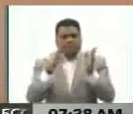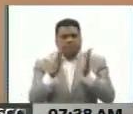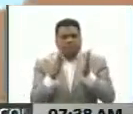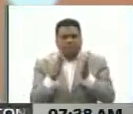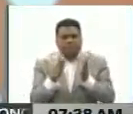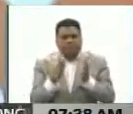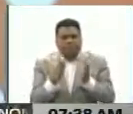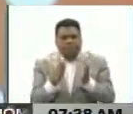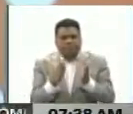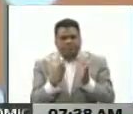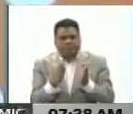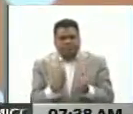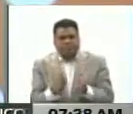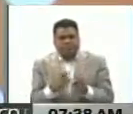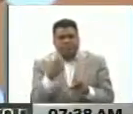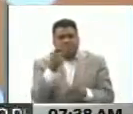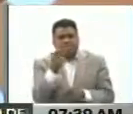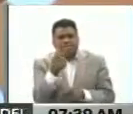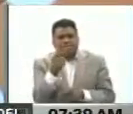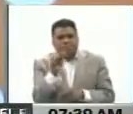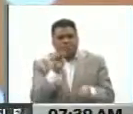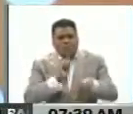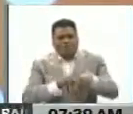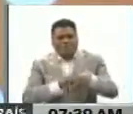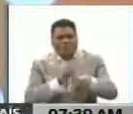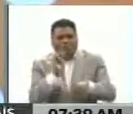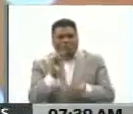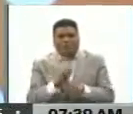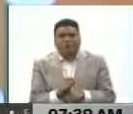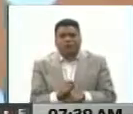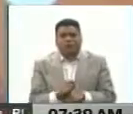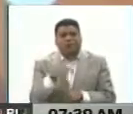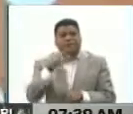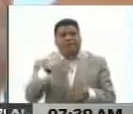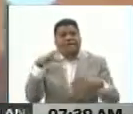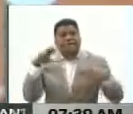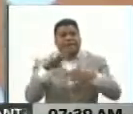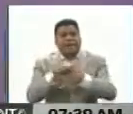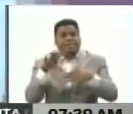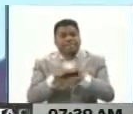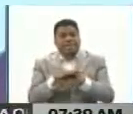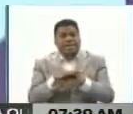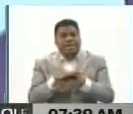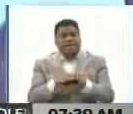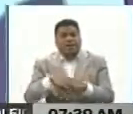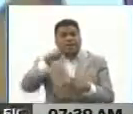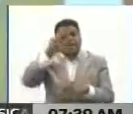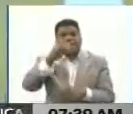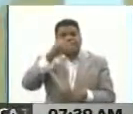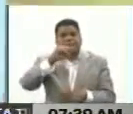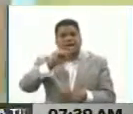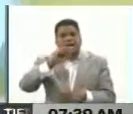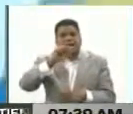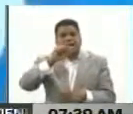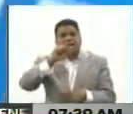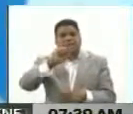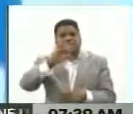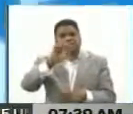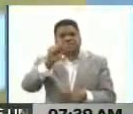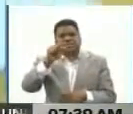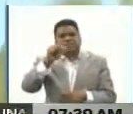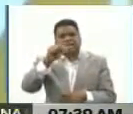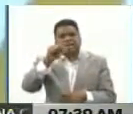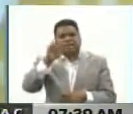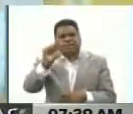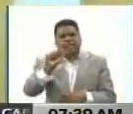tema de la película Maisanta. Esta semana, el día miércoles, Barry estuvo con los compañeros promocionando la película Maisanta, que además es una película histórica y que mucha falta